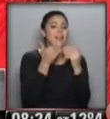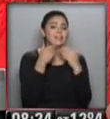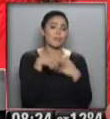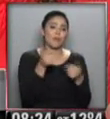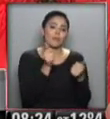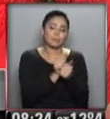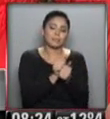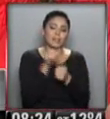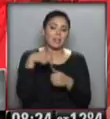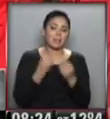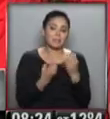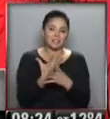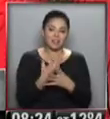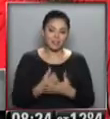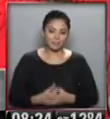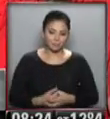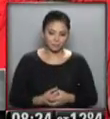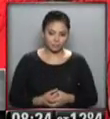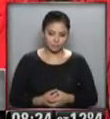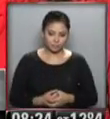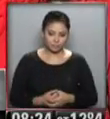por acompañarnos en esta mañana